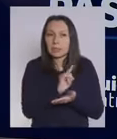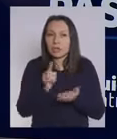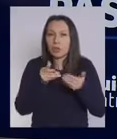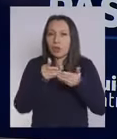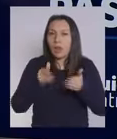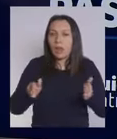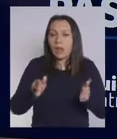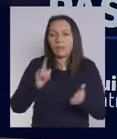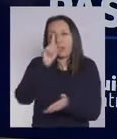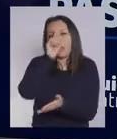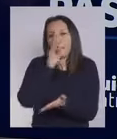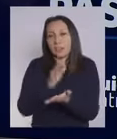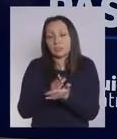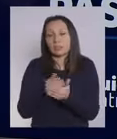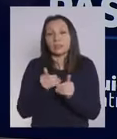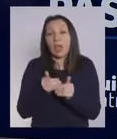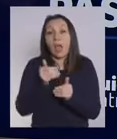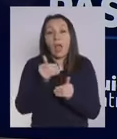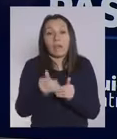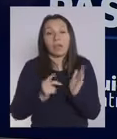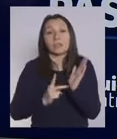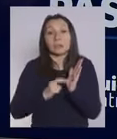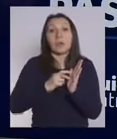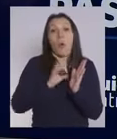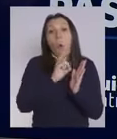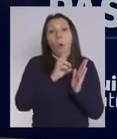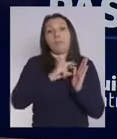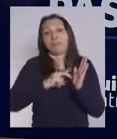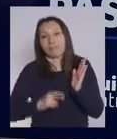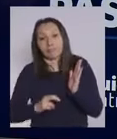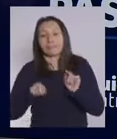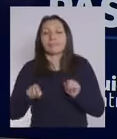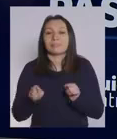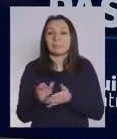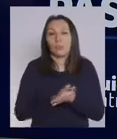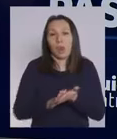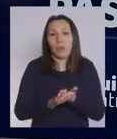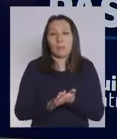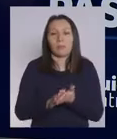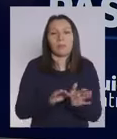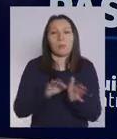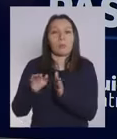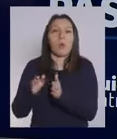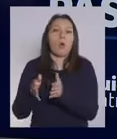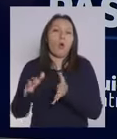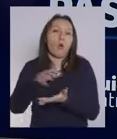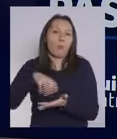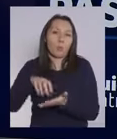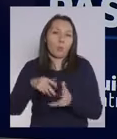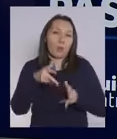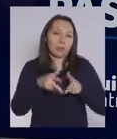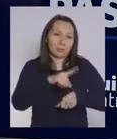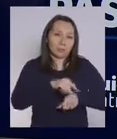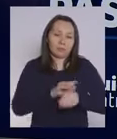una decisión de avanzar o retroceder, independiente en este caso del ejemplo de la comuna de Estación Central.